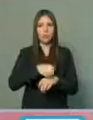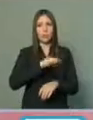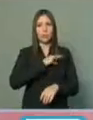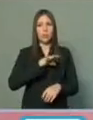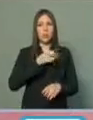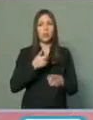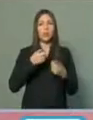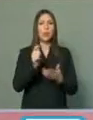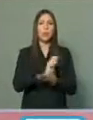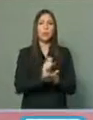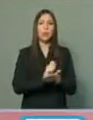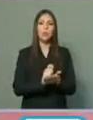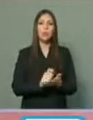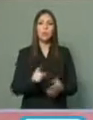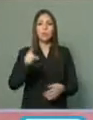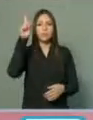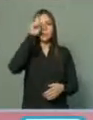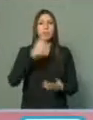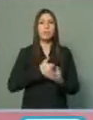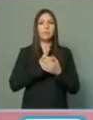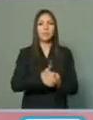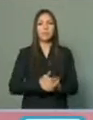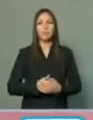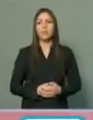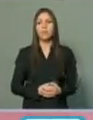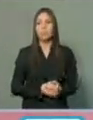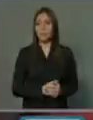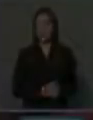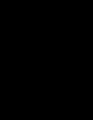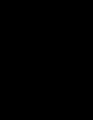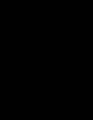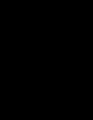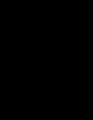pueden tener una consulta de orientación. Muy Doctor bien. Hugo Plata, muchísimas Gusto. gracias por acompañarnos.